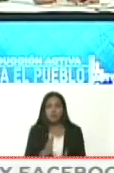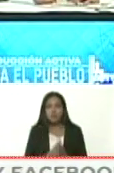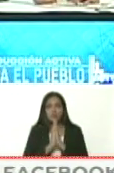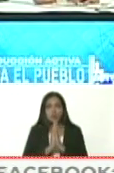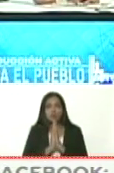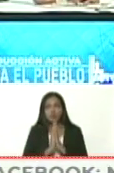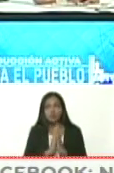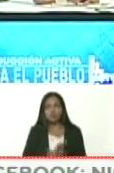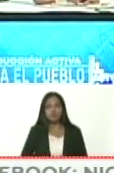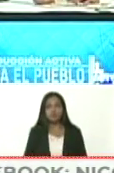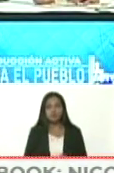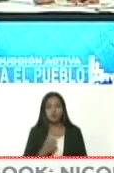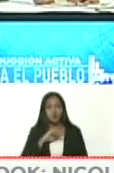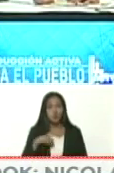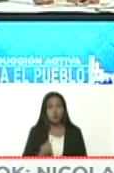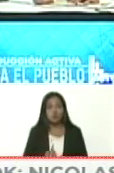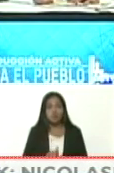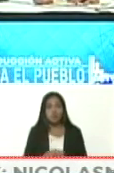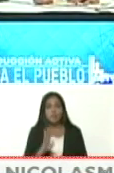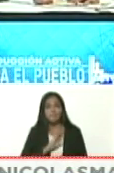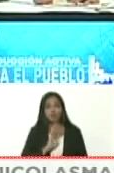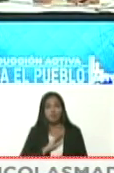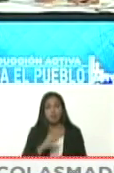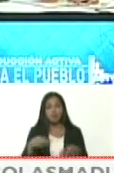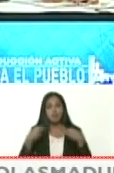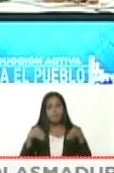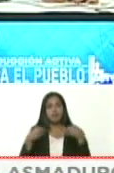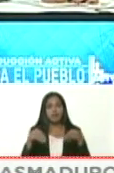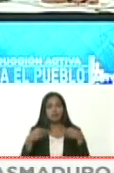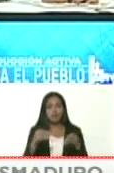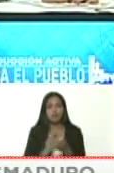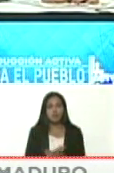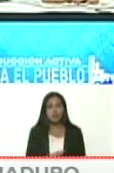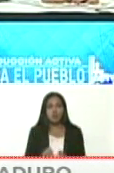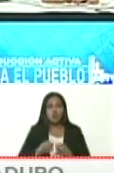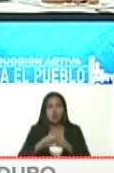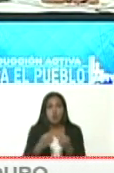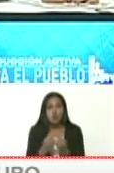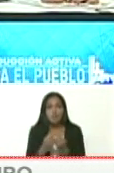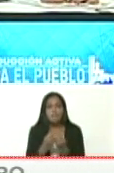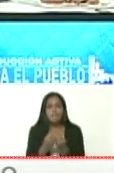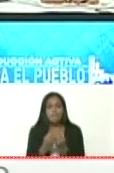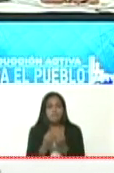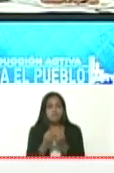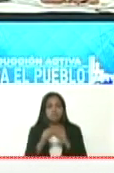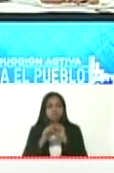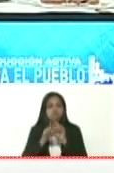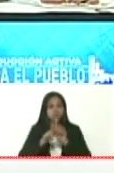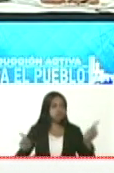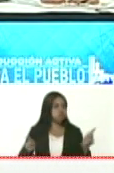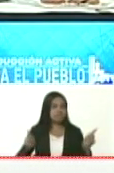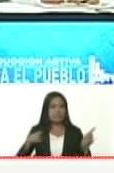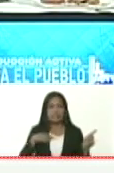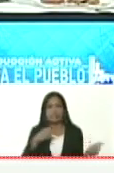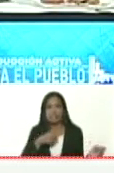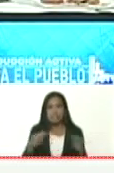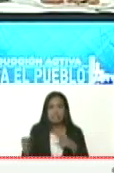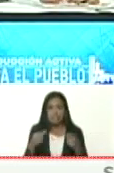que nuestra Corporación Venezolana del Plástico rompa las amarras de